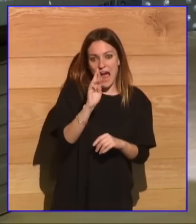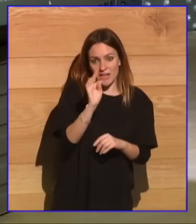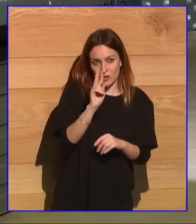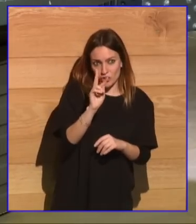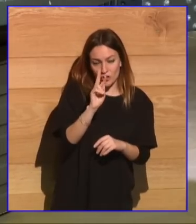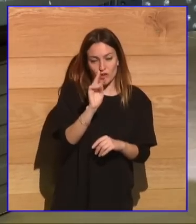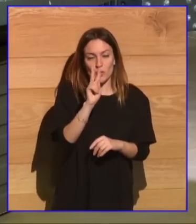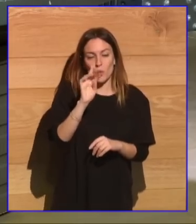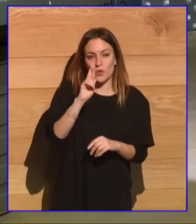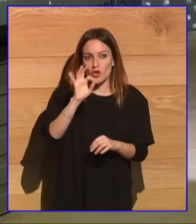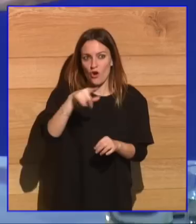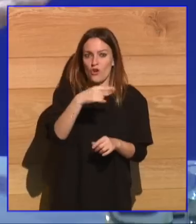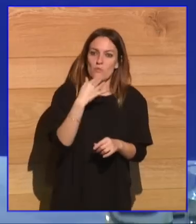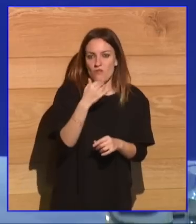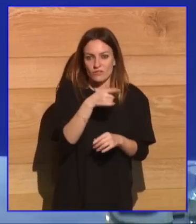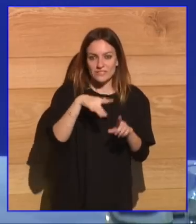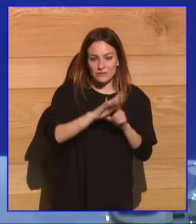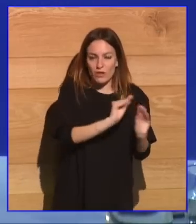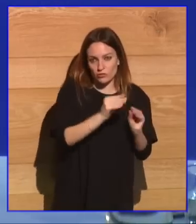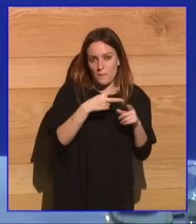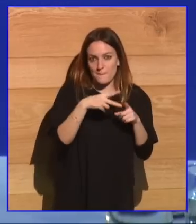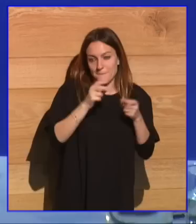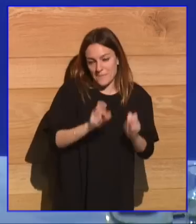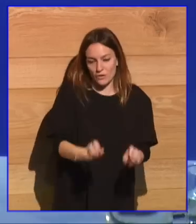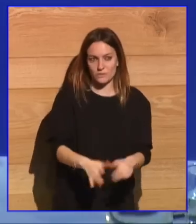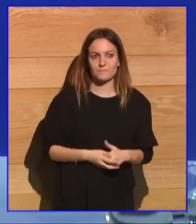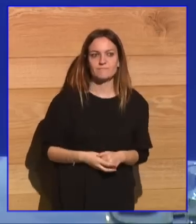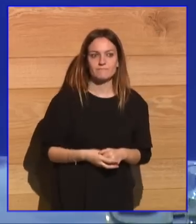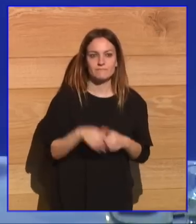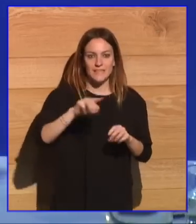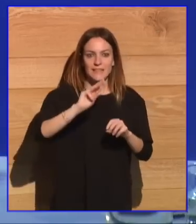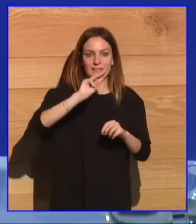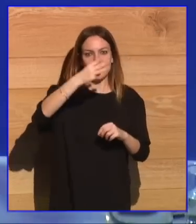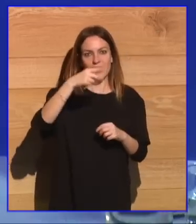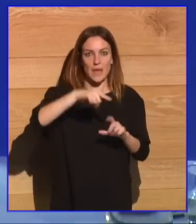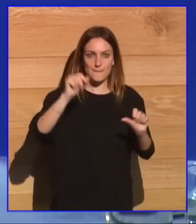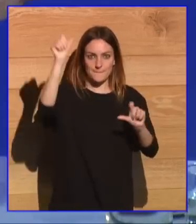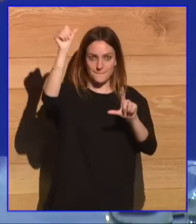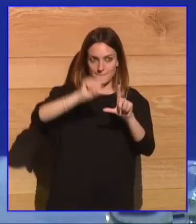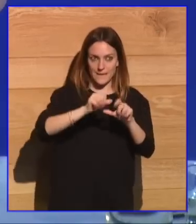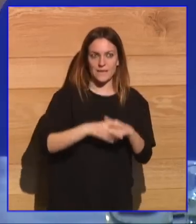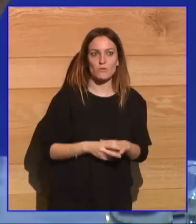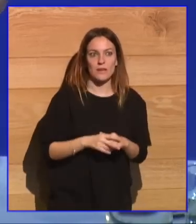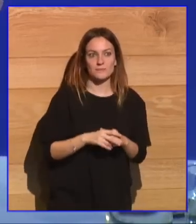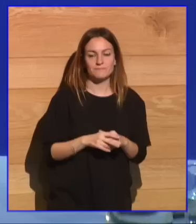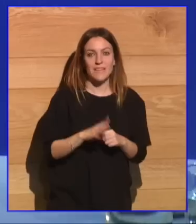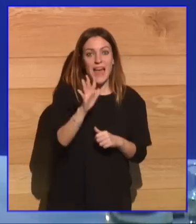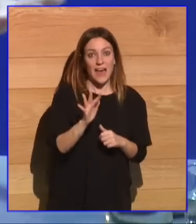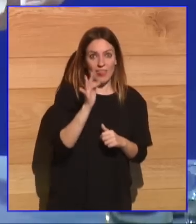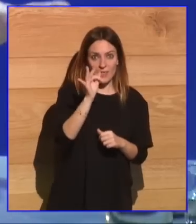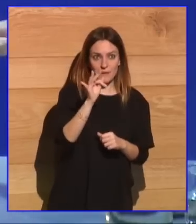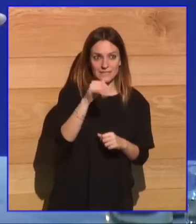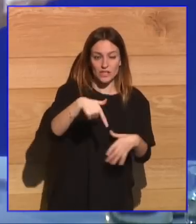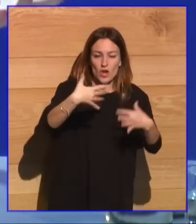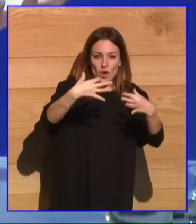yo no dono a Wikipedia y sin embargo ya veis que la aprovecho. La tercera película y, por supuesto, el gran éxito, creo